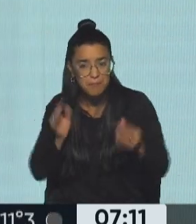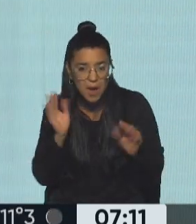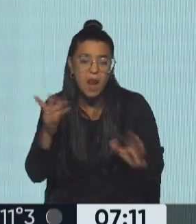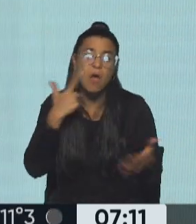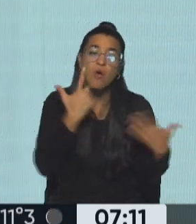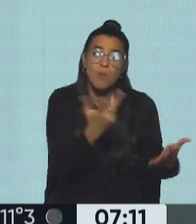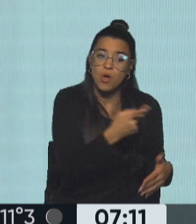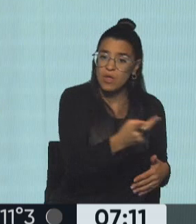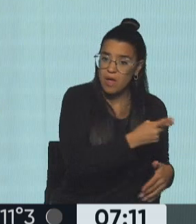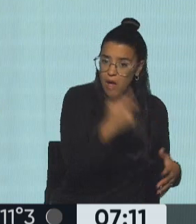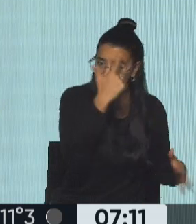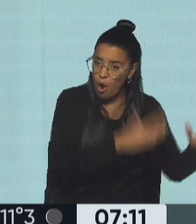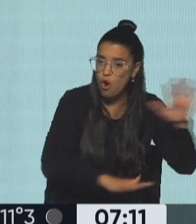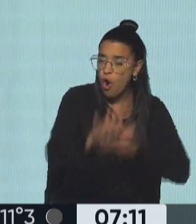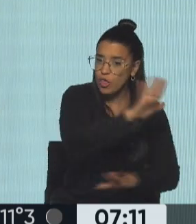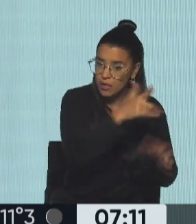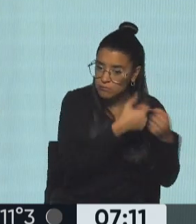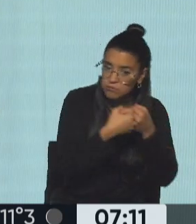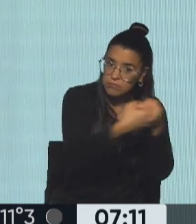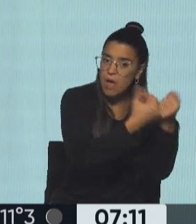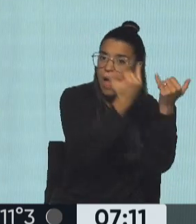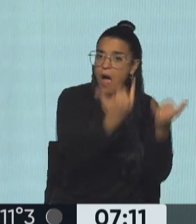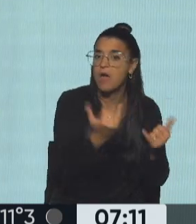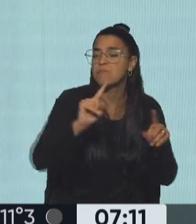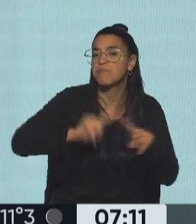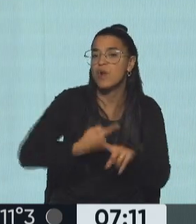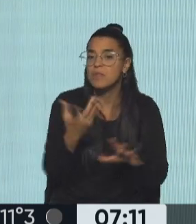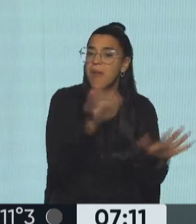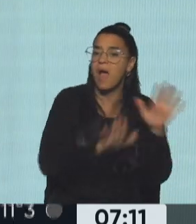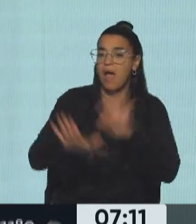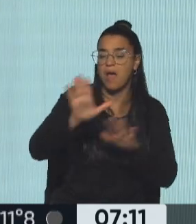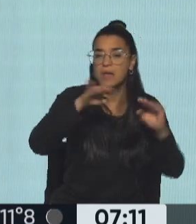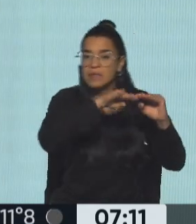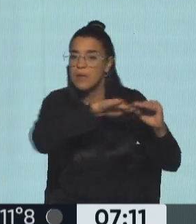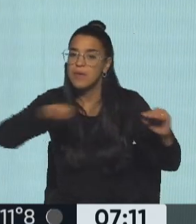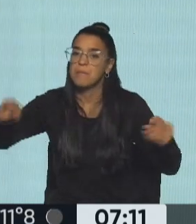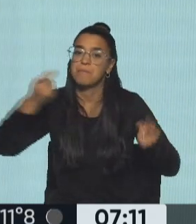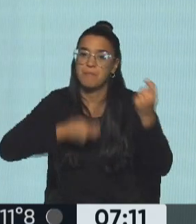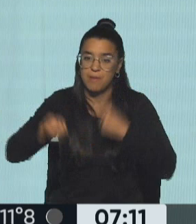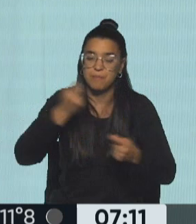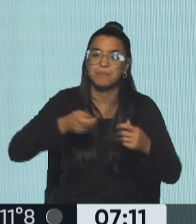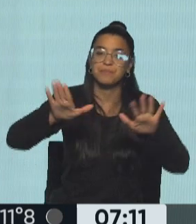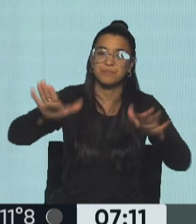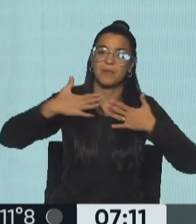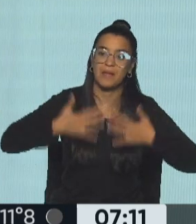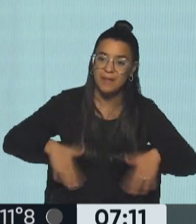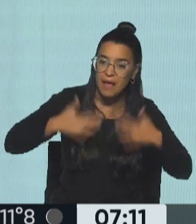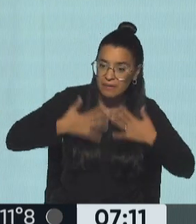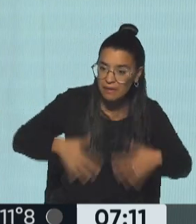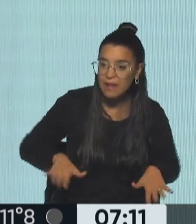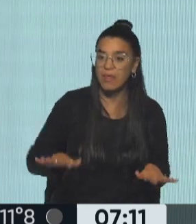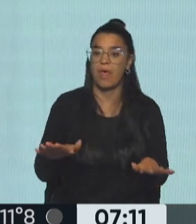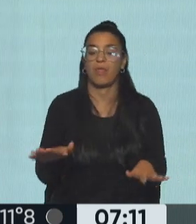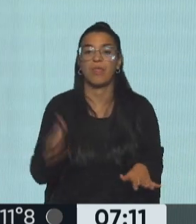para mostrar cierta coordinación no cierto de la política para estabilizar los mercados y llevar mayor tranquilidad de estas